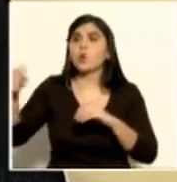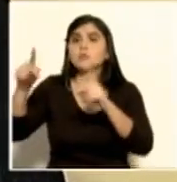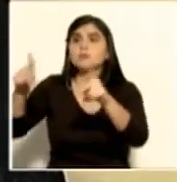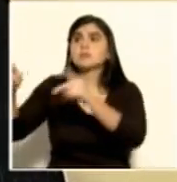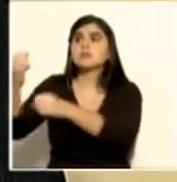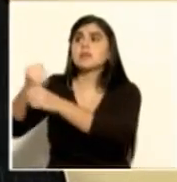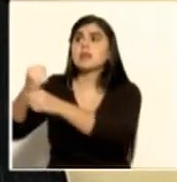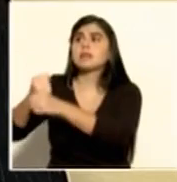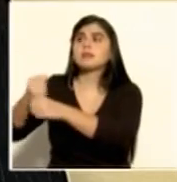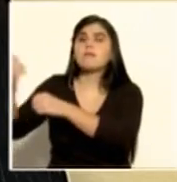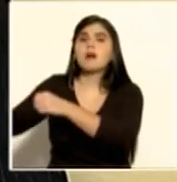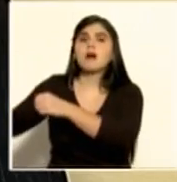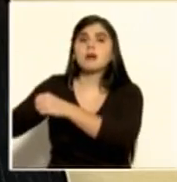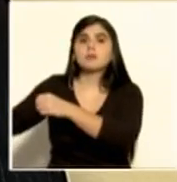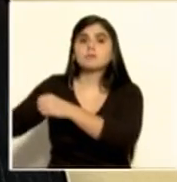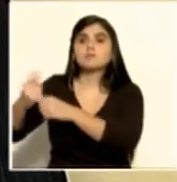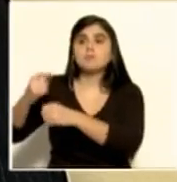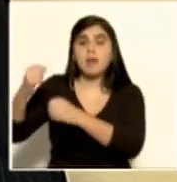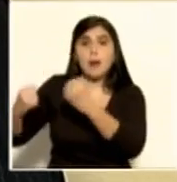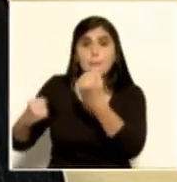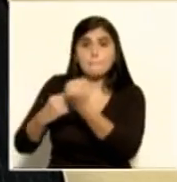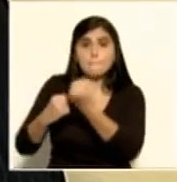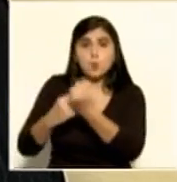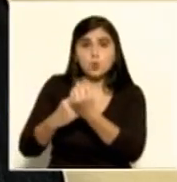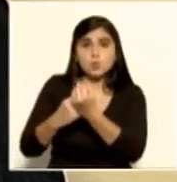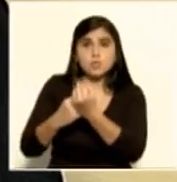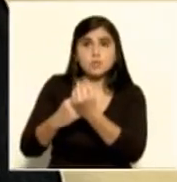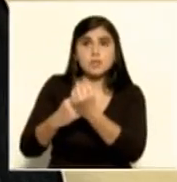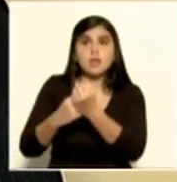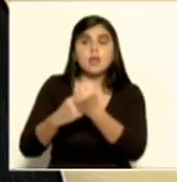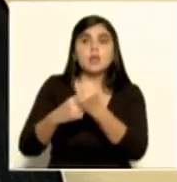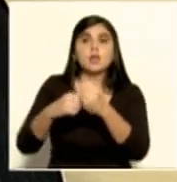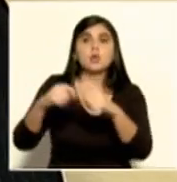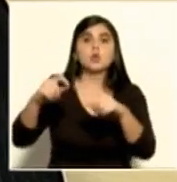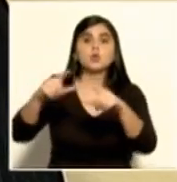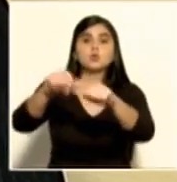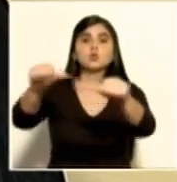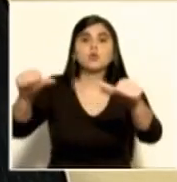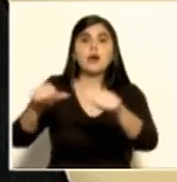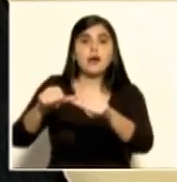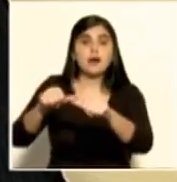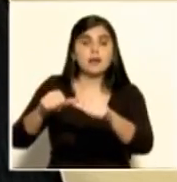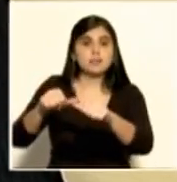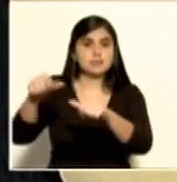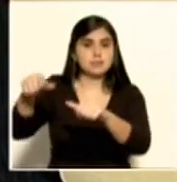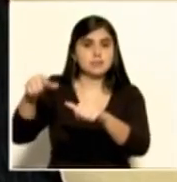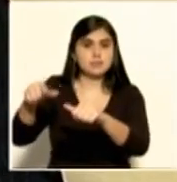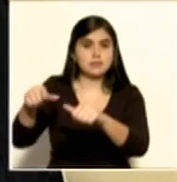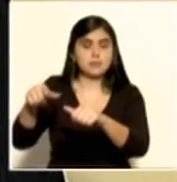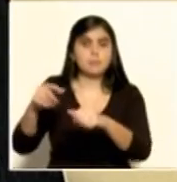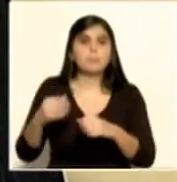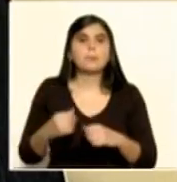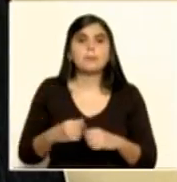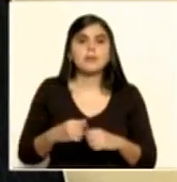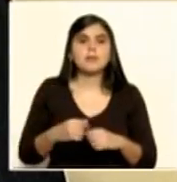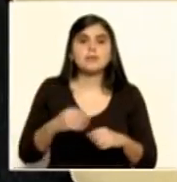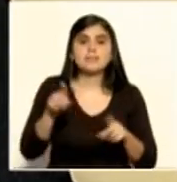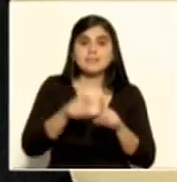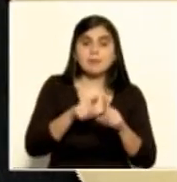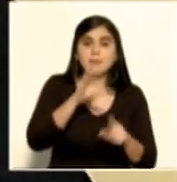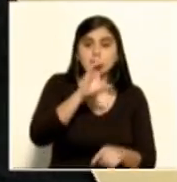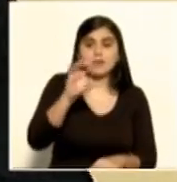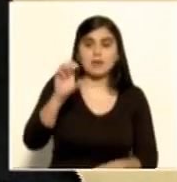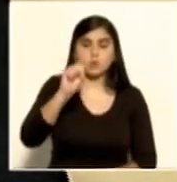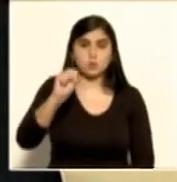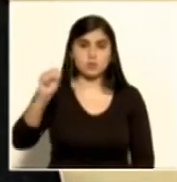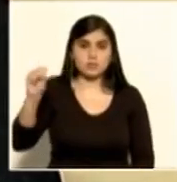para que vaya a apoyar los niveles locales, además también del apoyo que la Comisión Nacional de Emergencias ha estado dando, y la Caja Costarricense de Seguro Social